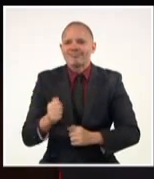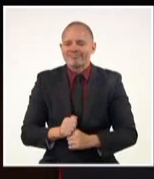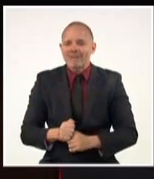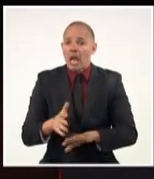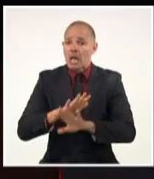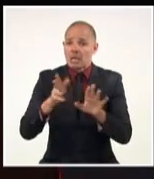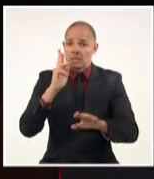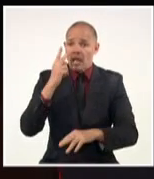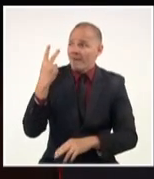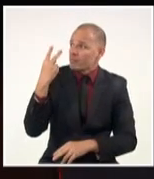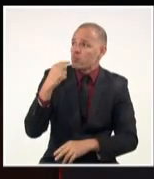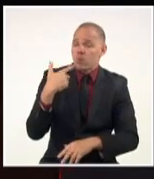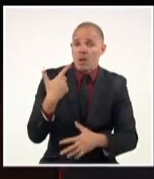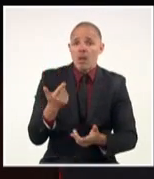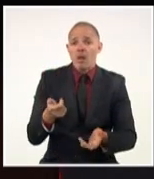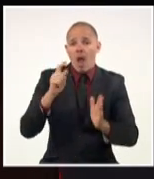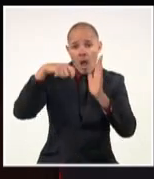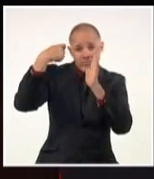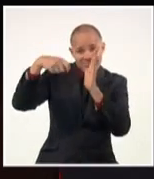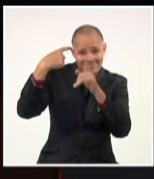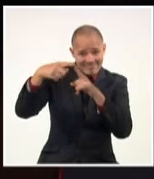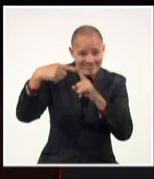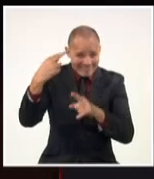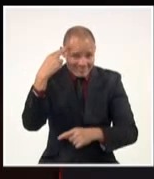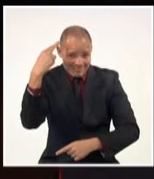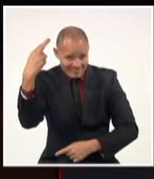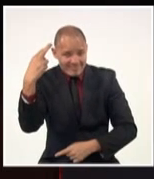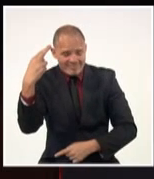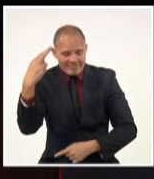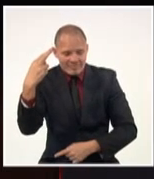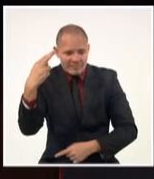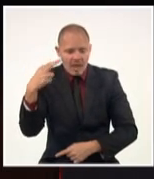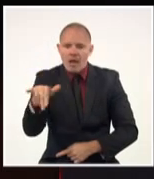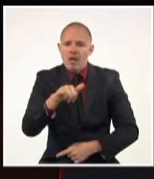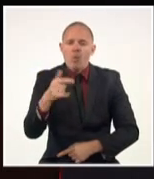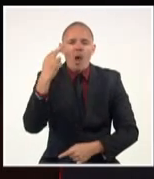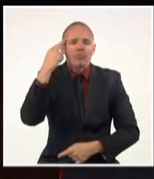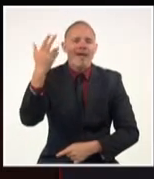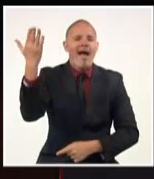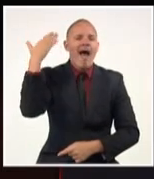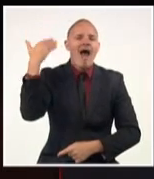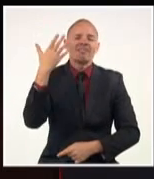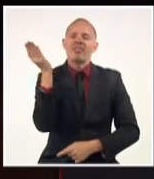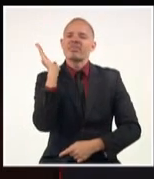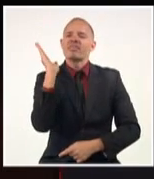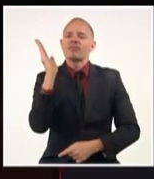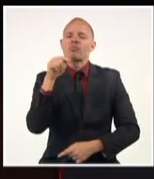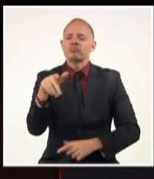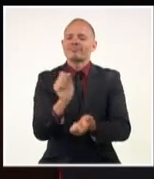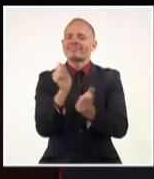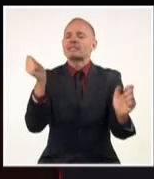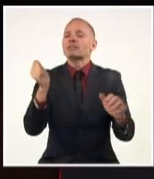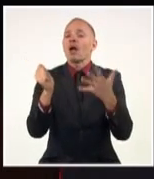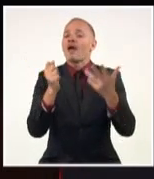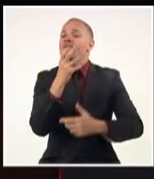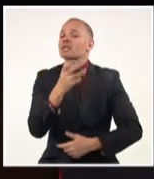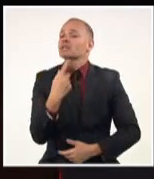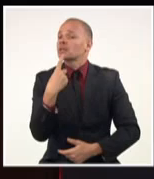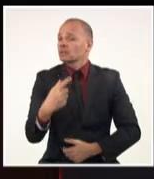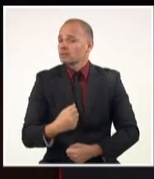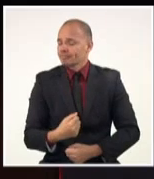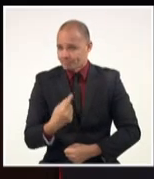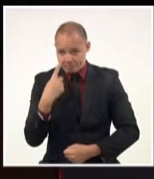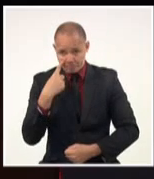recuento y hemos recordado lo que dijo Fidel ante el pueblo eufórico por la victoria. Esta vez,